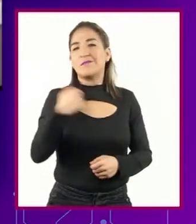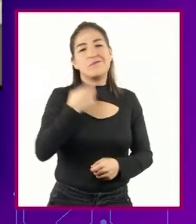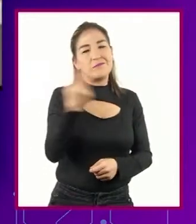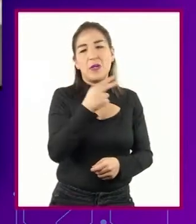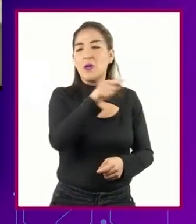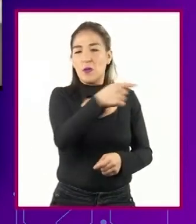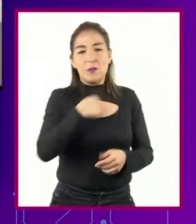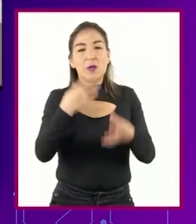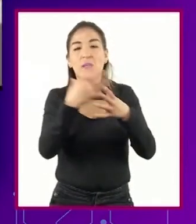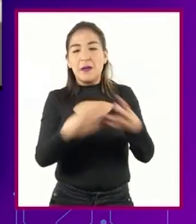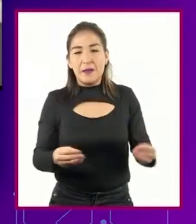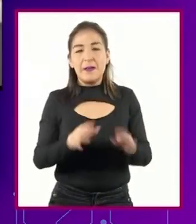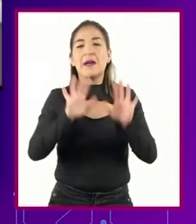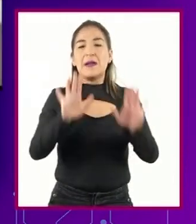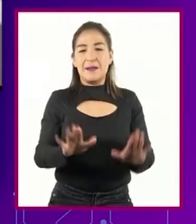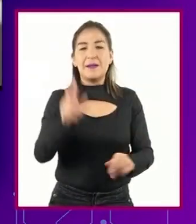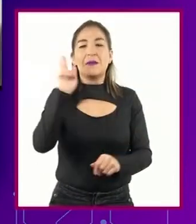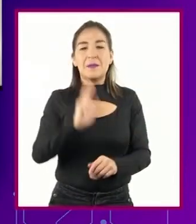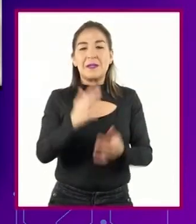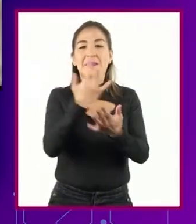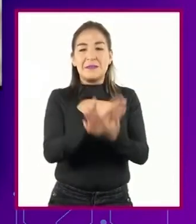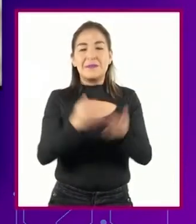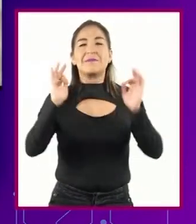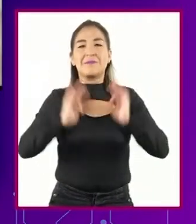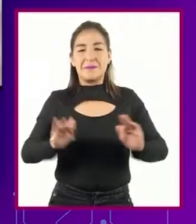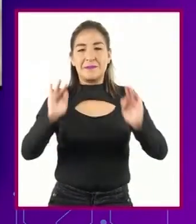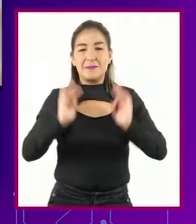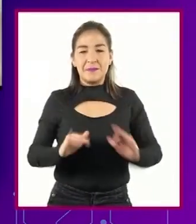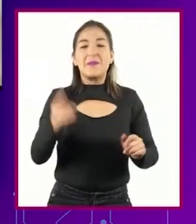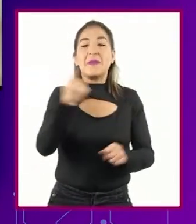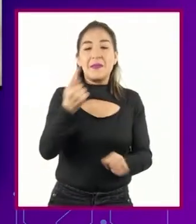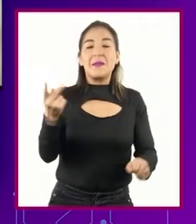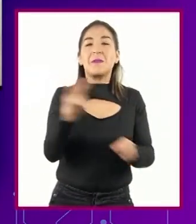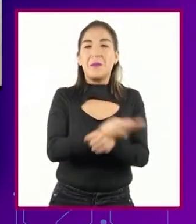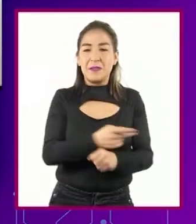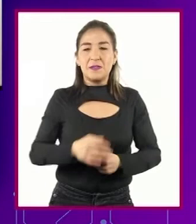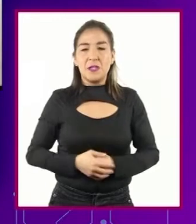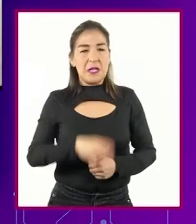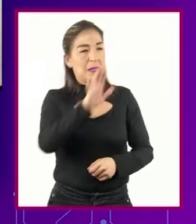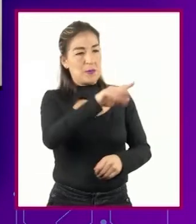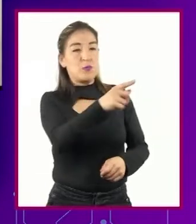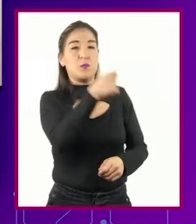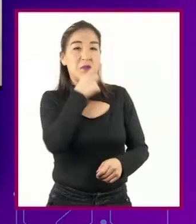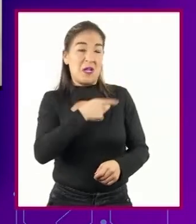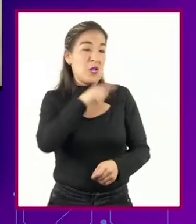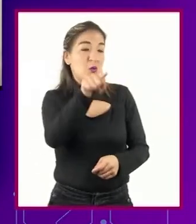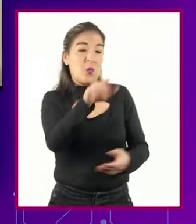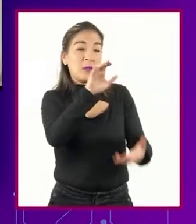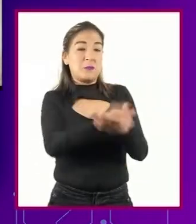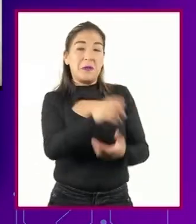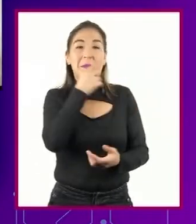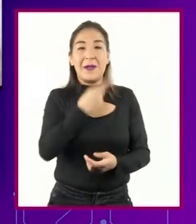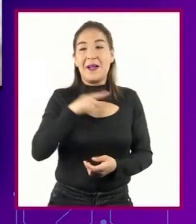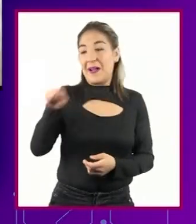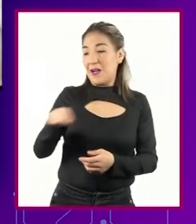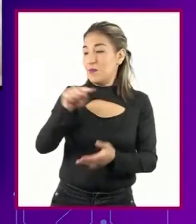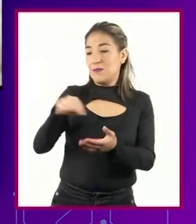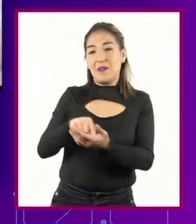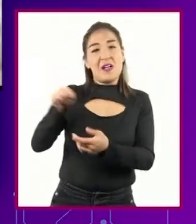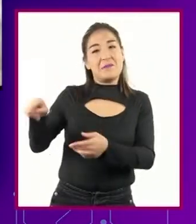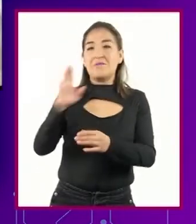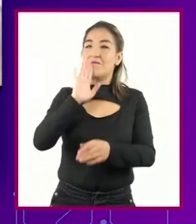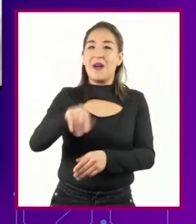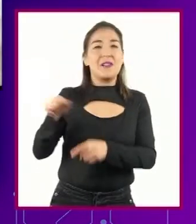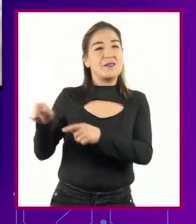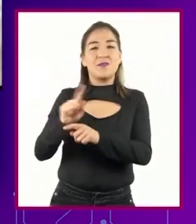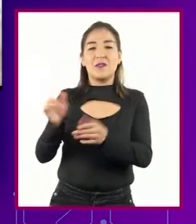una solución porque esto no se A puede ver, quedar a ver, así. a ver. No, pues yo ya te Tranquilos, entregué. Tranquilos, ¿qué pasó? A ver, amiga, mira, ahora sí que tu esposo dice que aquí no queda este mueble, que